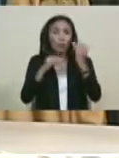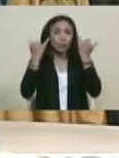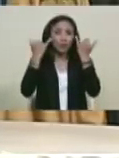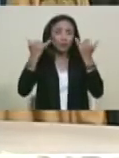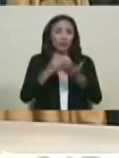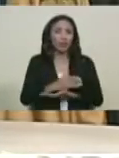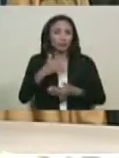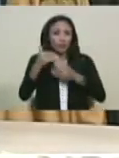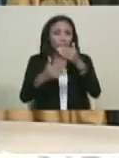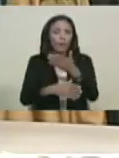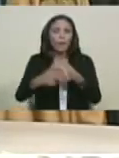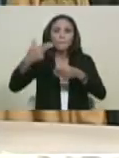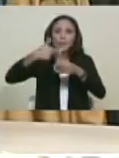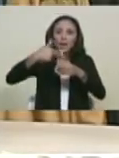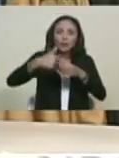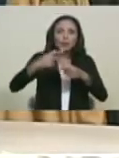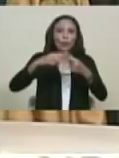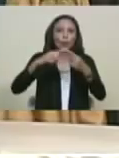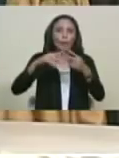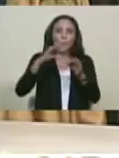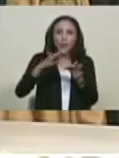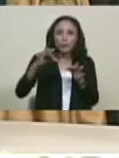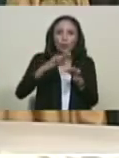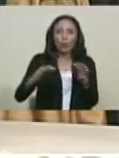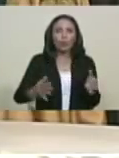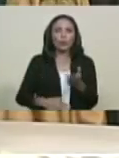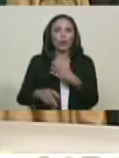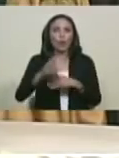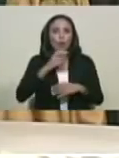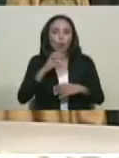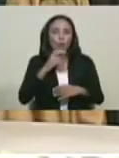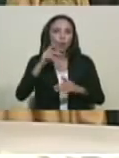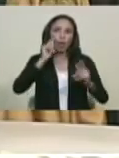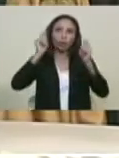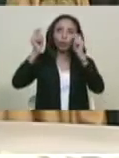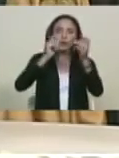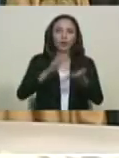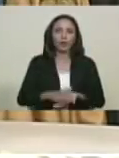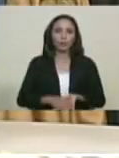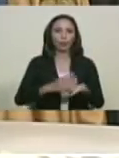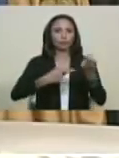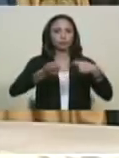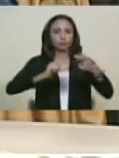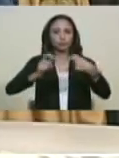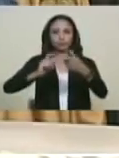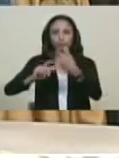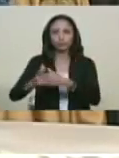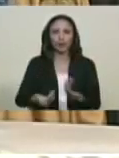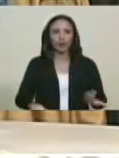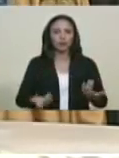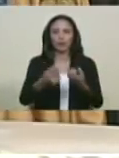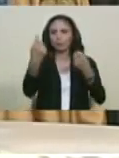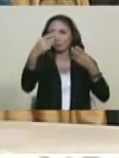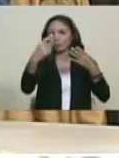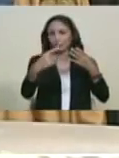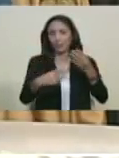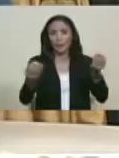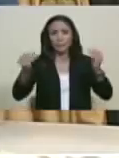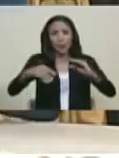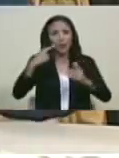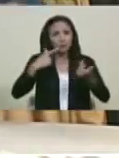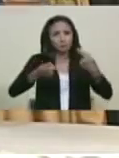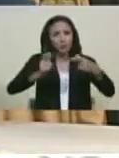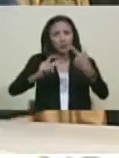petro petróleo oro turismo exportaciones no tradicionales etcétera etcétera